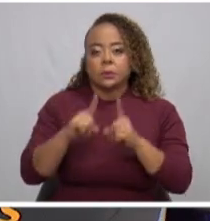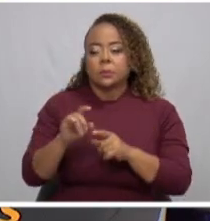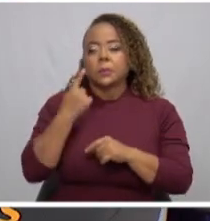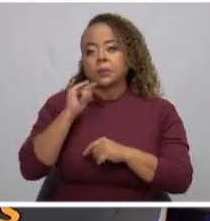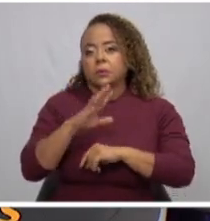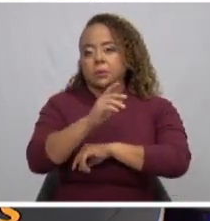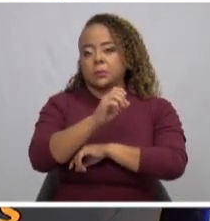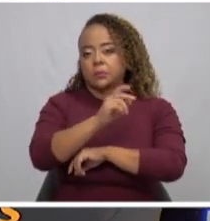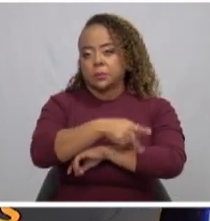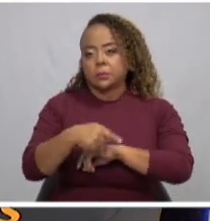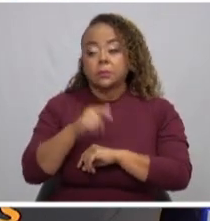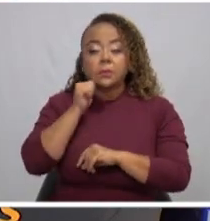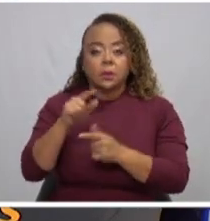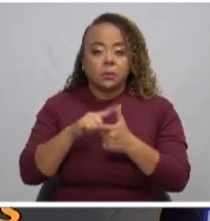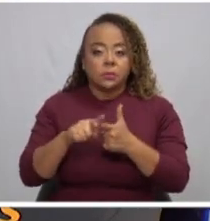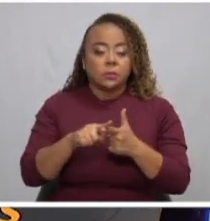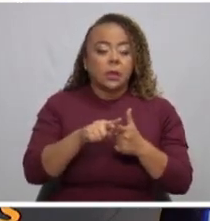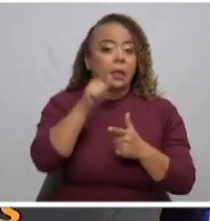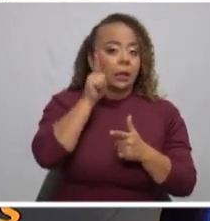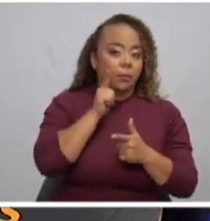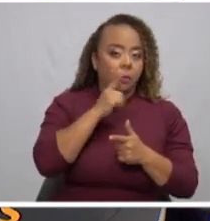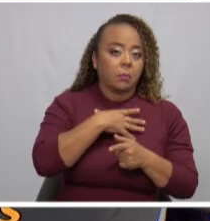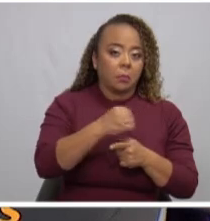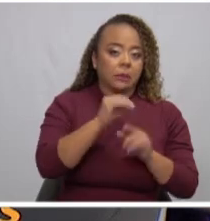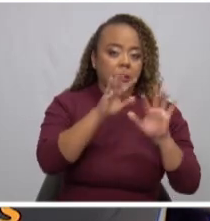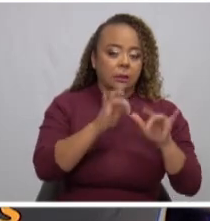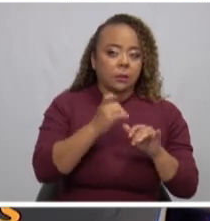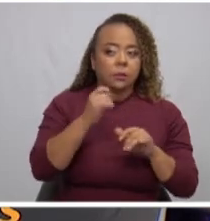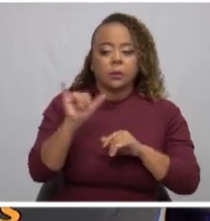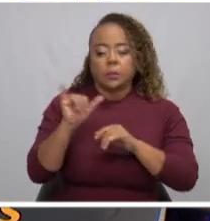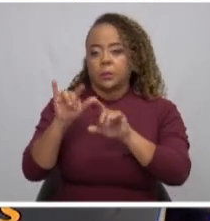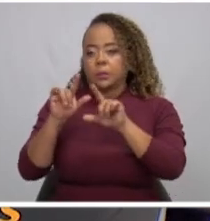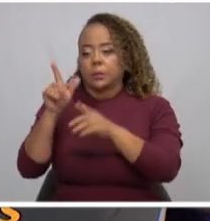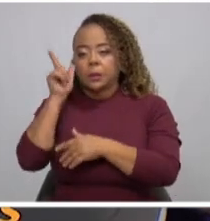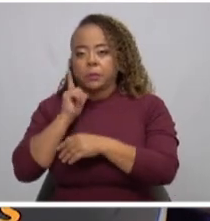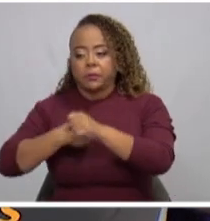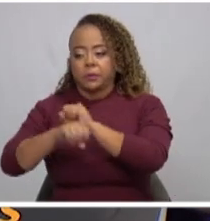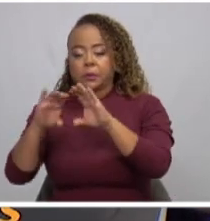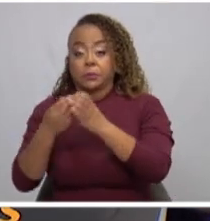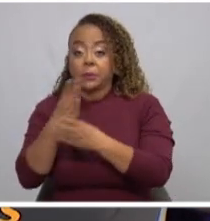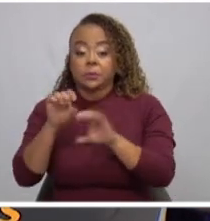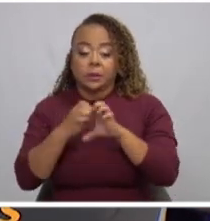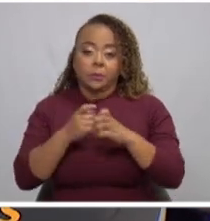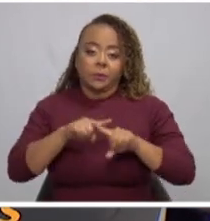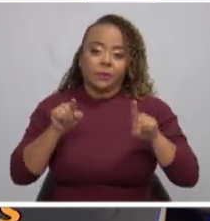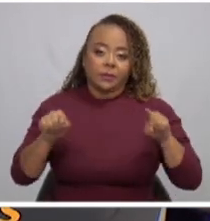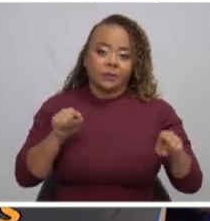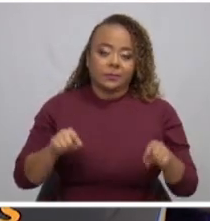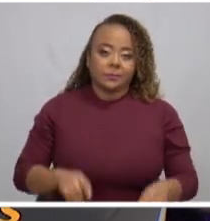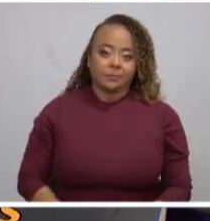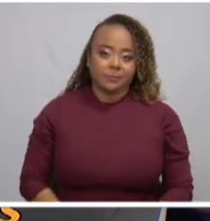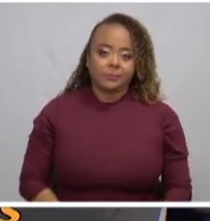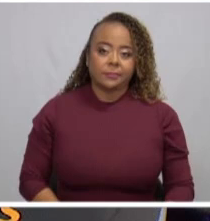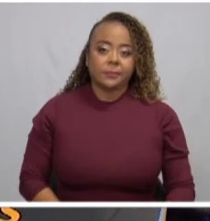puntaarenas el día de mañana le van a limón Black Star lo de limón fúbol Club no estoy seguro que sí y son equipos diferentes por supuesto que lo son equipos diferentes